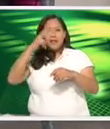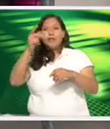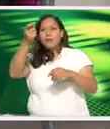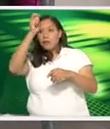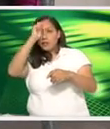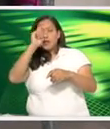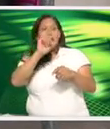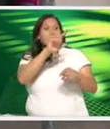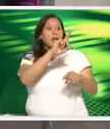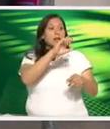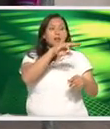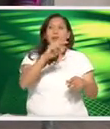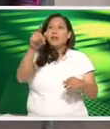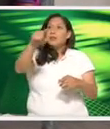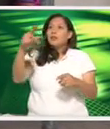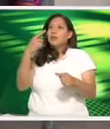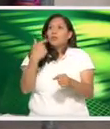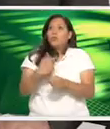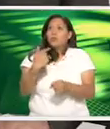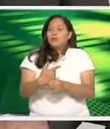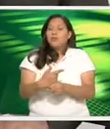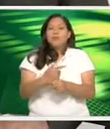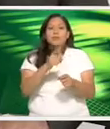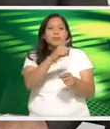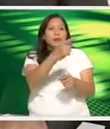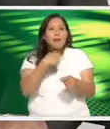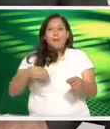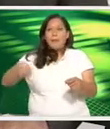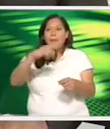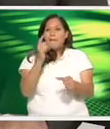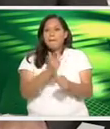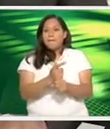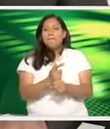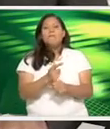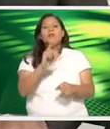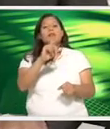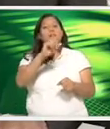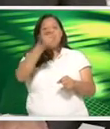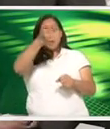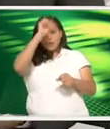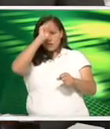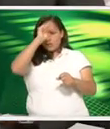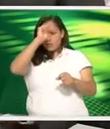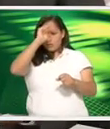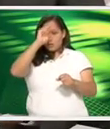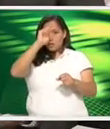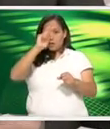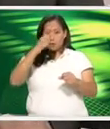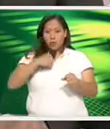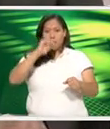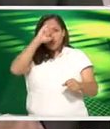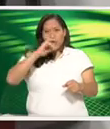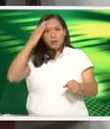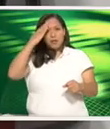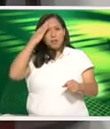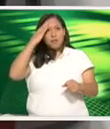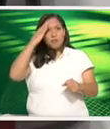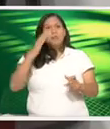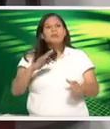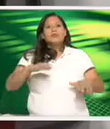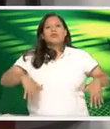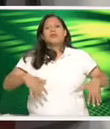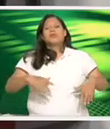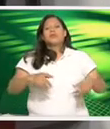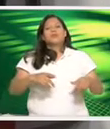llega Aldama y les dice, nos descubrieron. Entonces lo que sucede es que Allende, en ese momento que él debía ser el jefe, se echa para